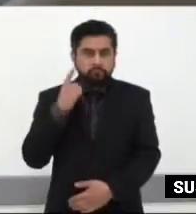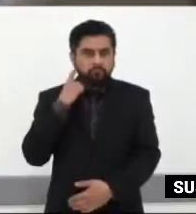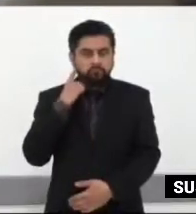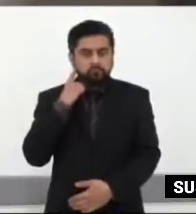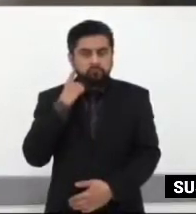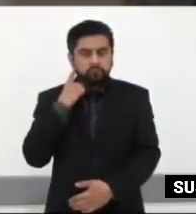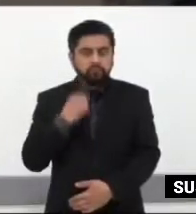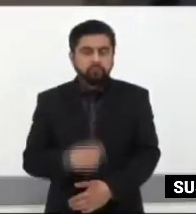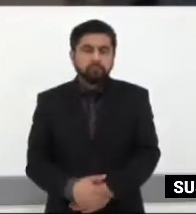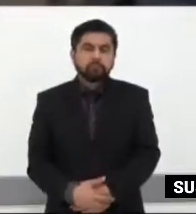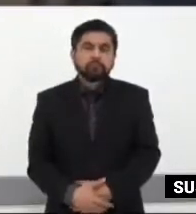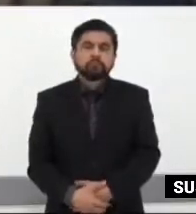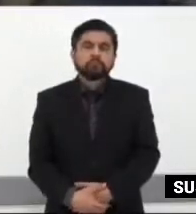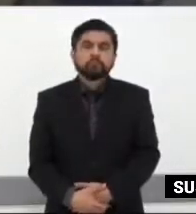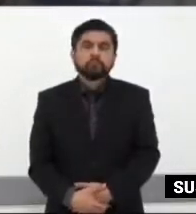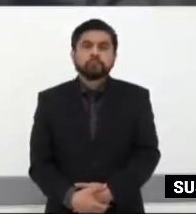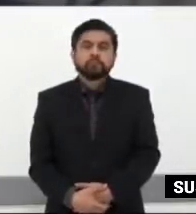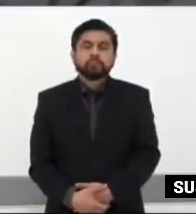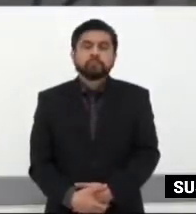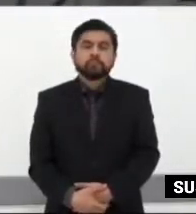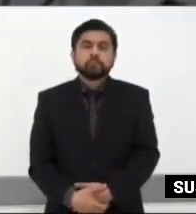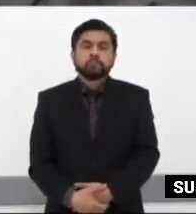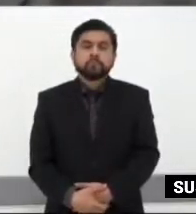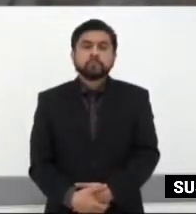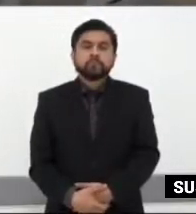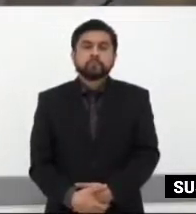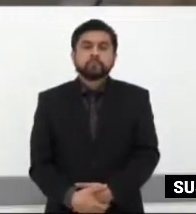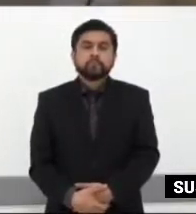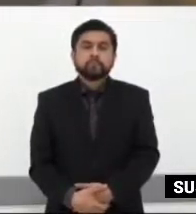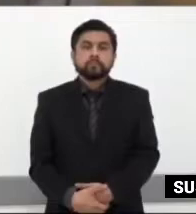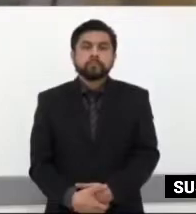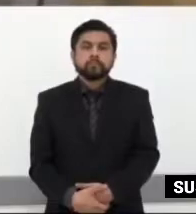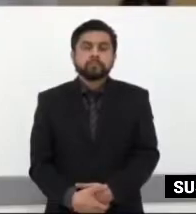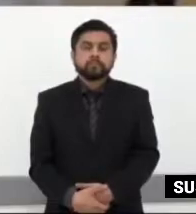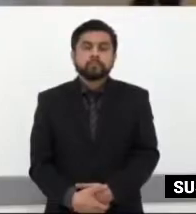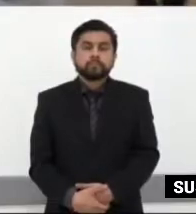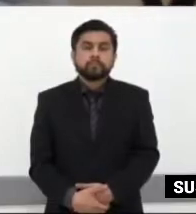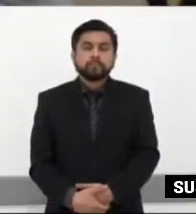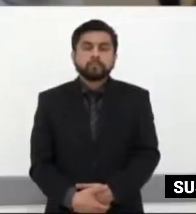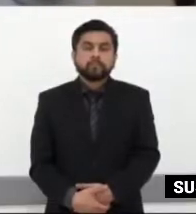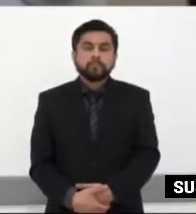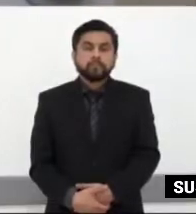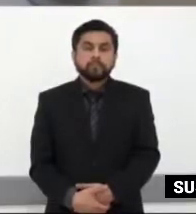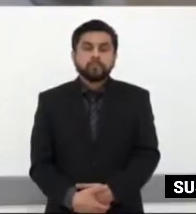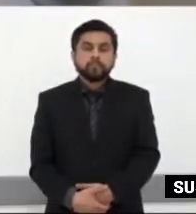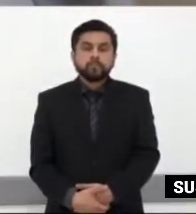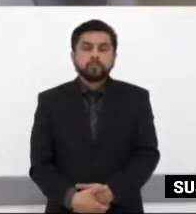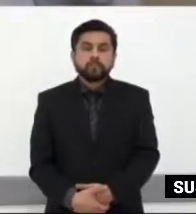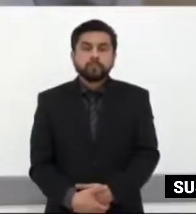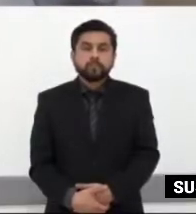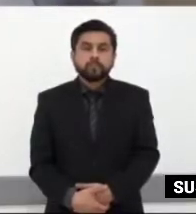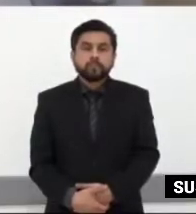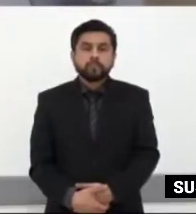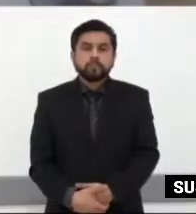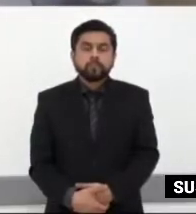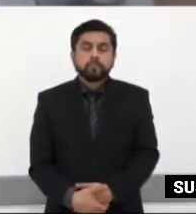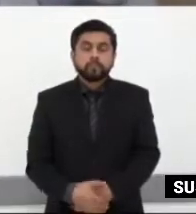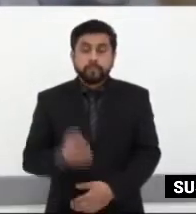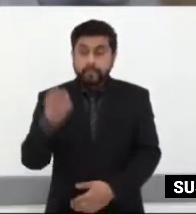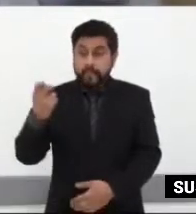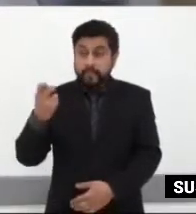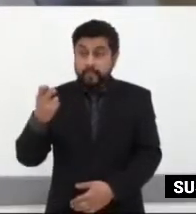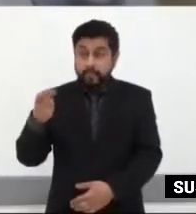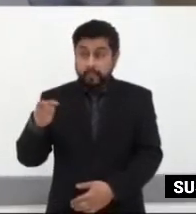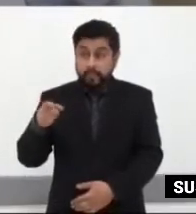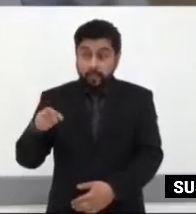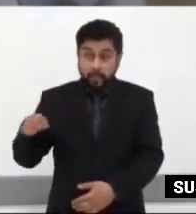falta todavía. La de mano, la cuarta de máquinas y todo. Como 6 meses, me dijeron. Sí, más o menos. Este es para